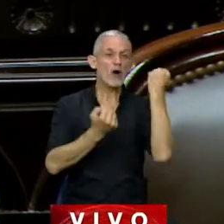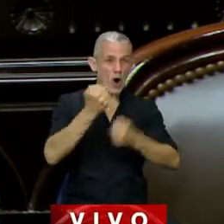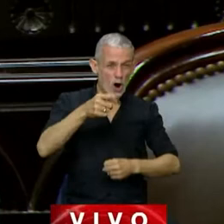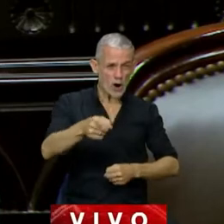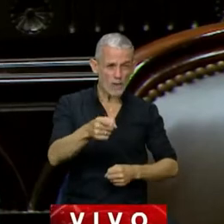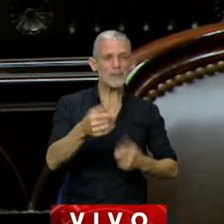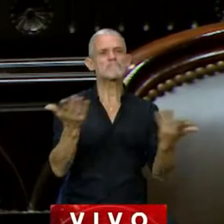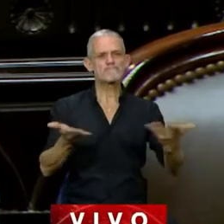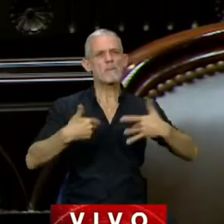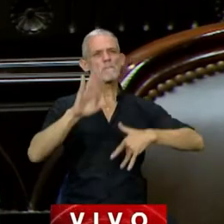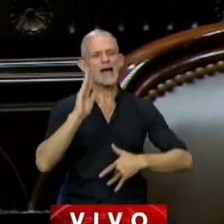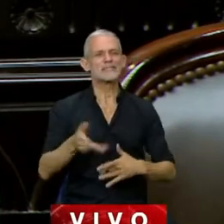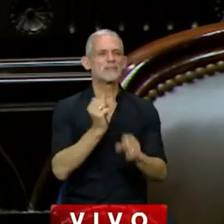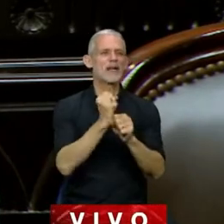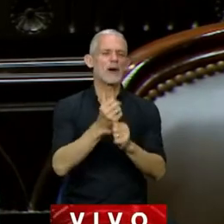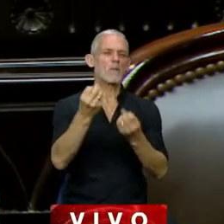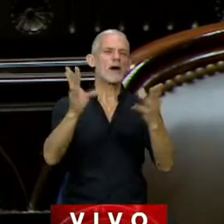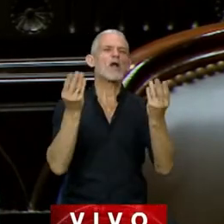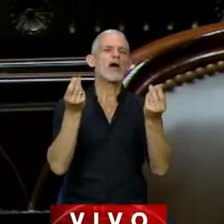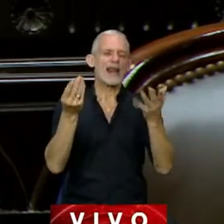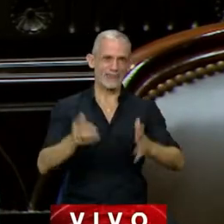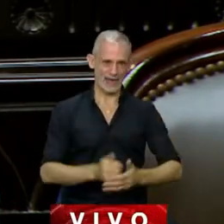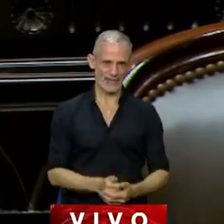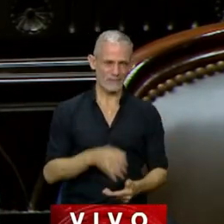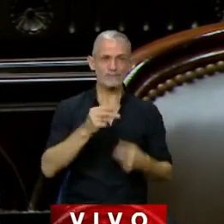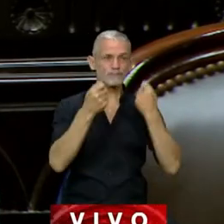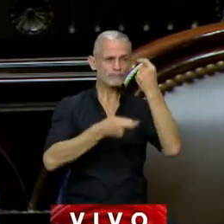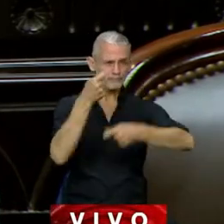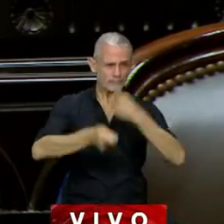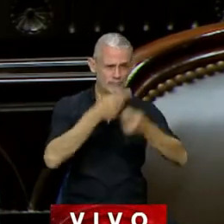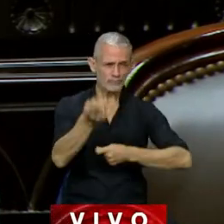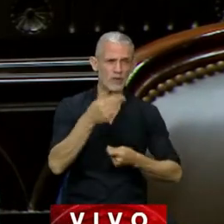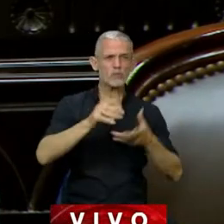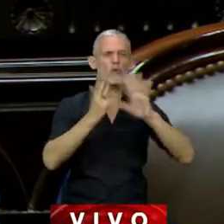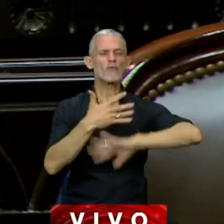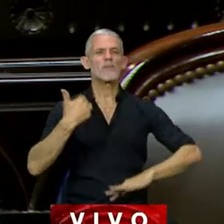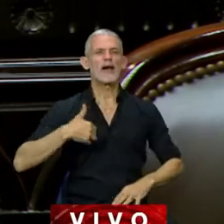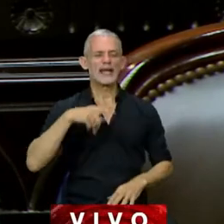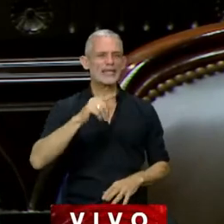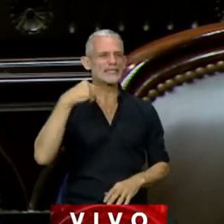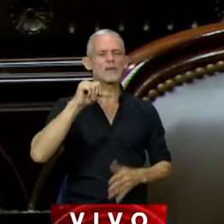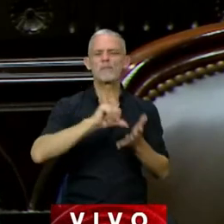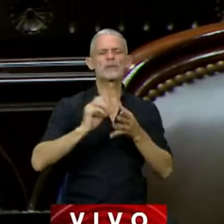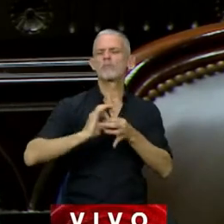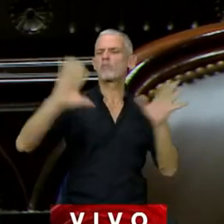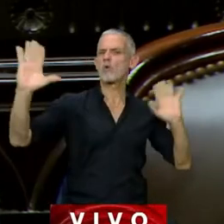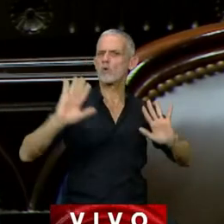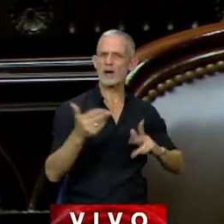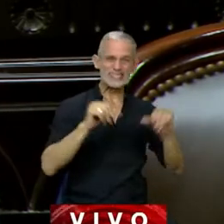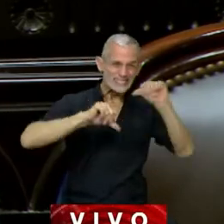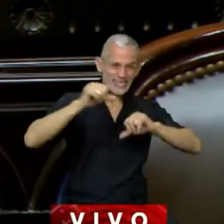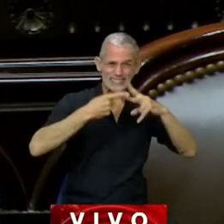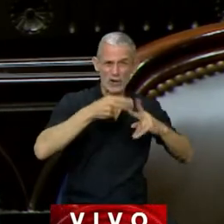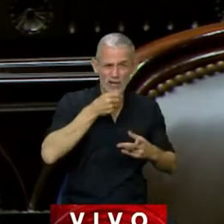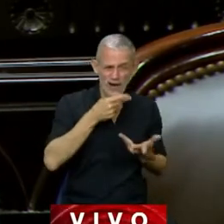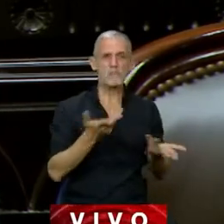económico con más y mejor trabajo de calidad, porque aportamos a un modelo de país soberano. Sin ciencia y